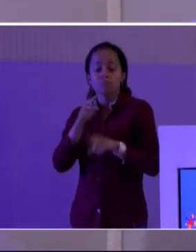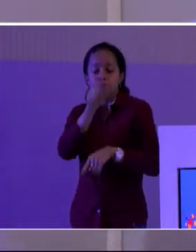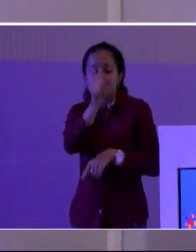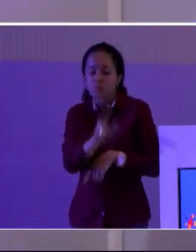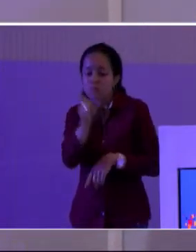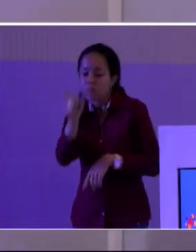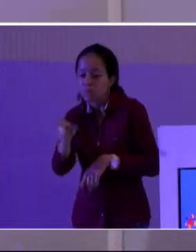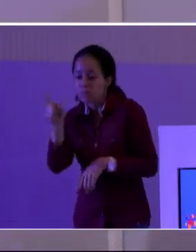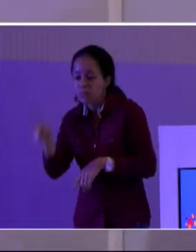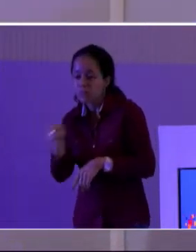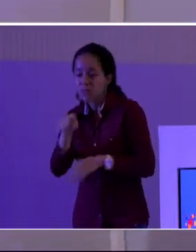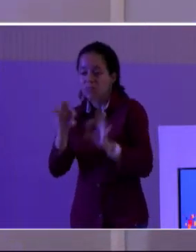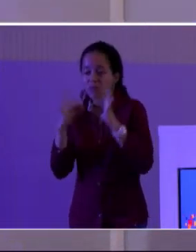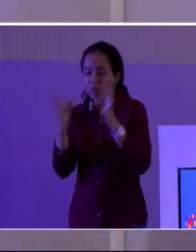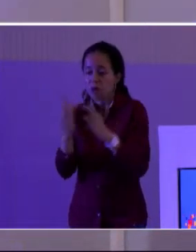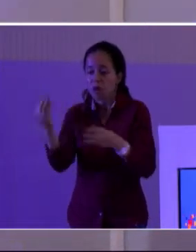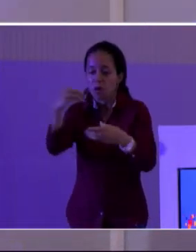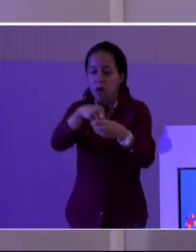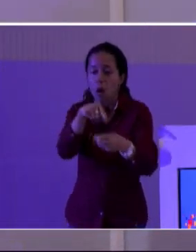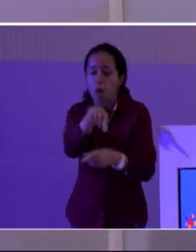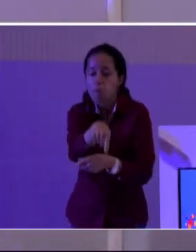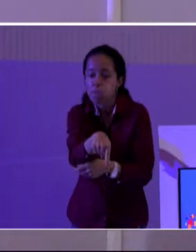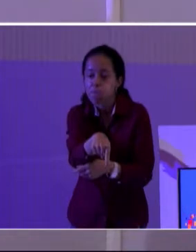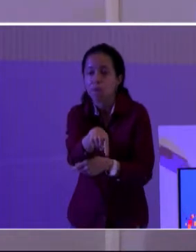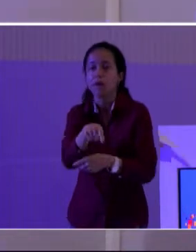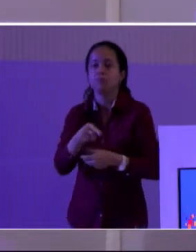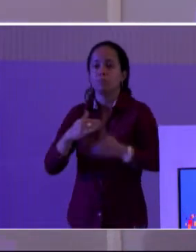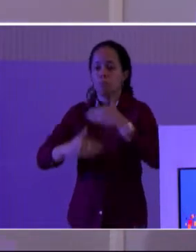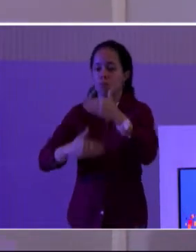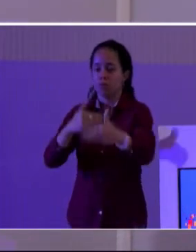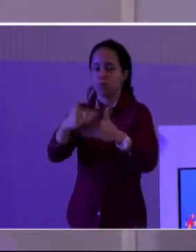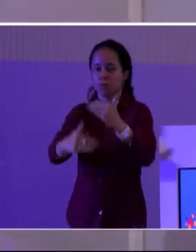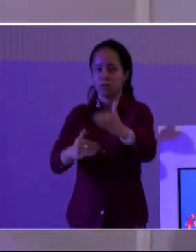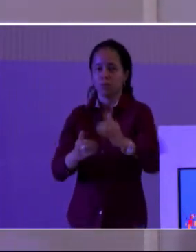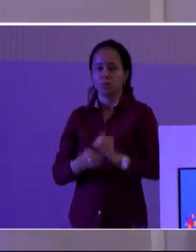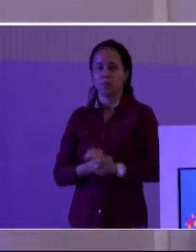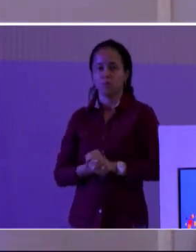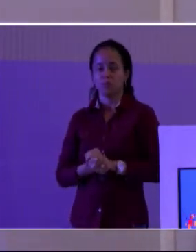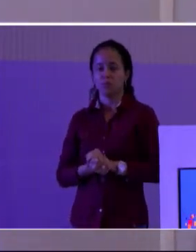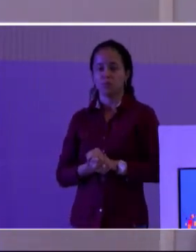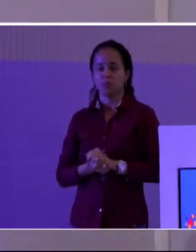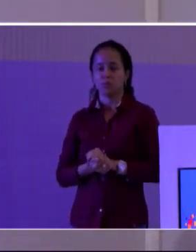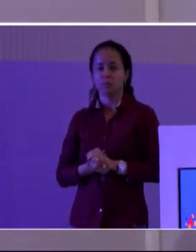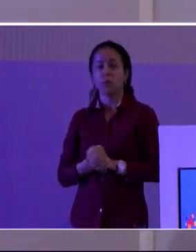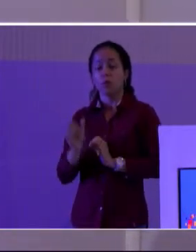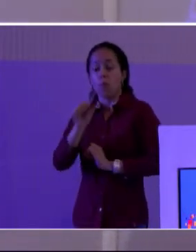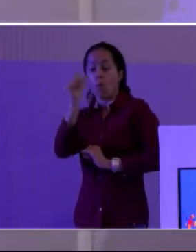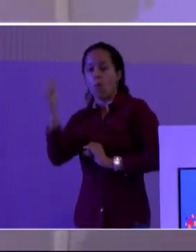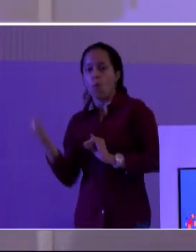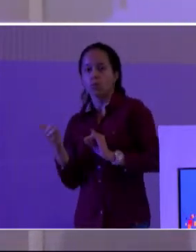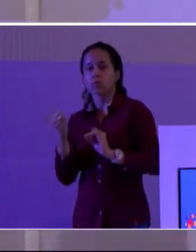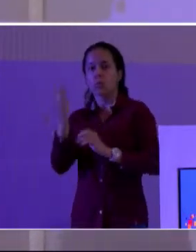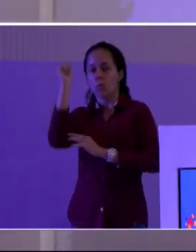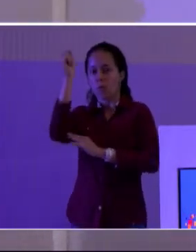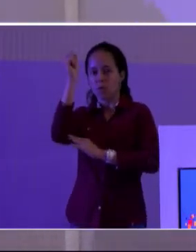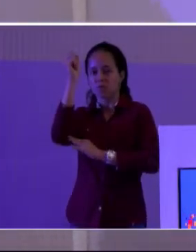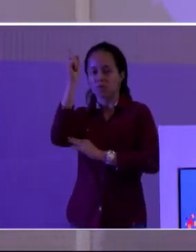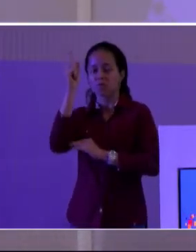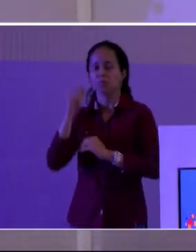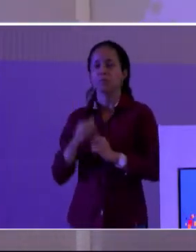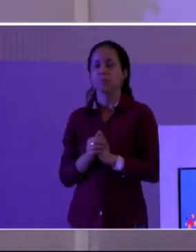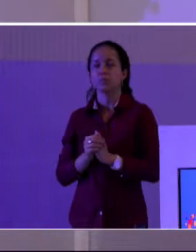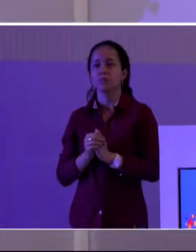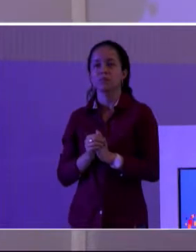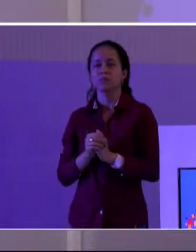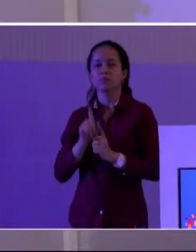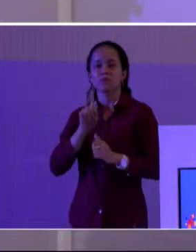las comunidades que están involucradas en ese gran proceso. Nuestra otra política, todo lo que tiene que ver